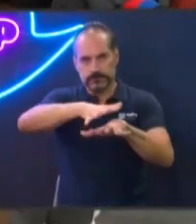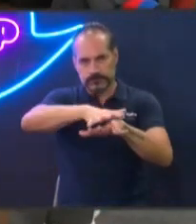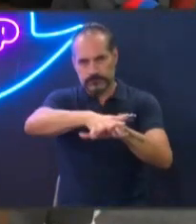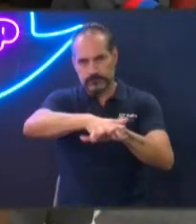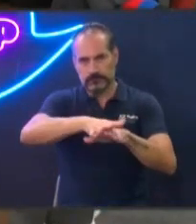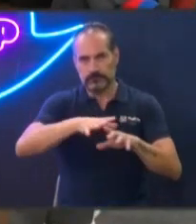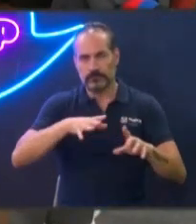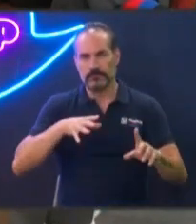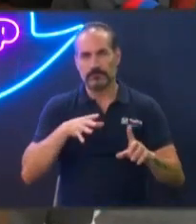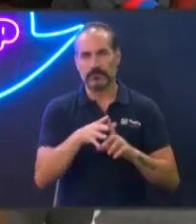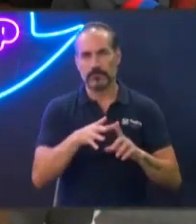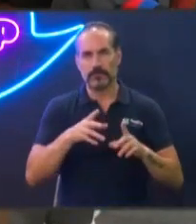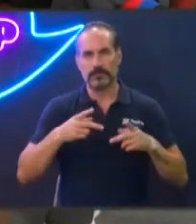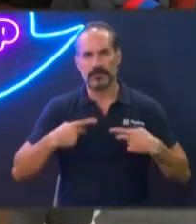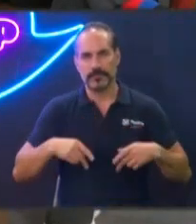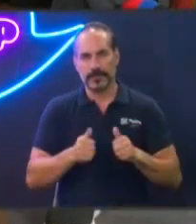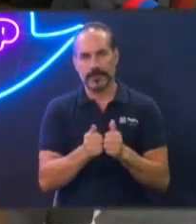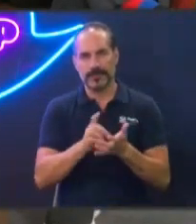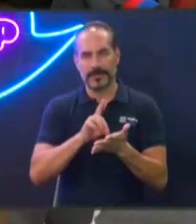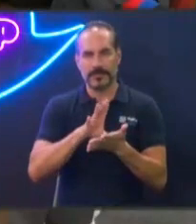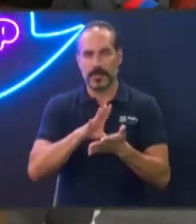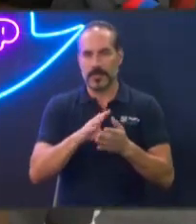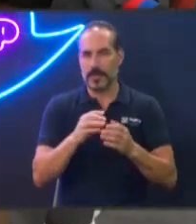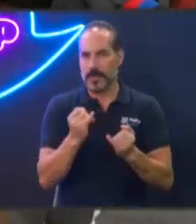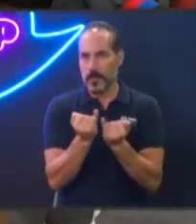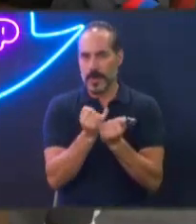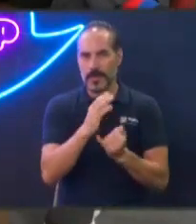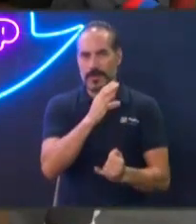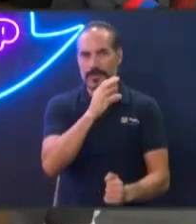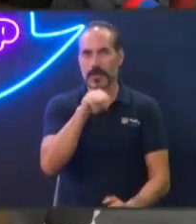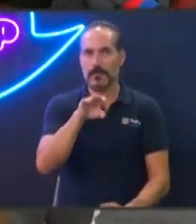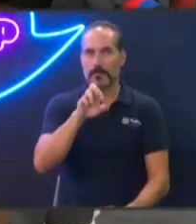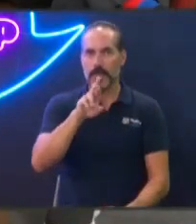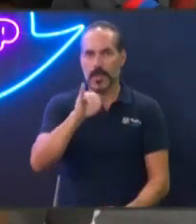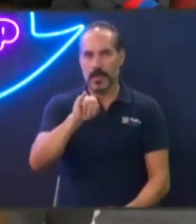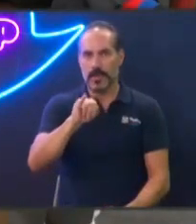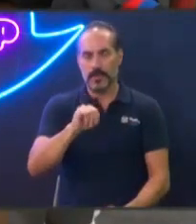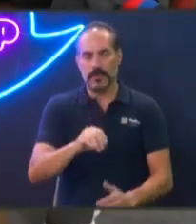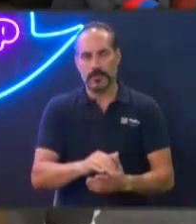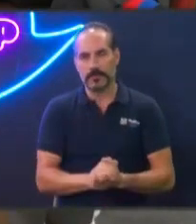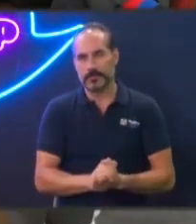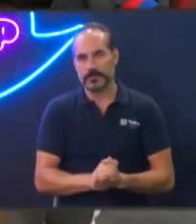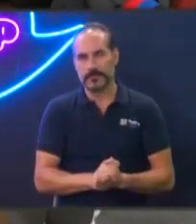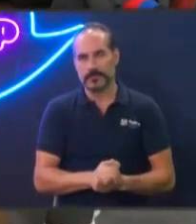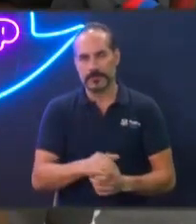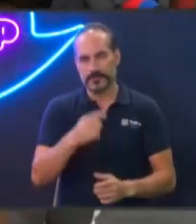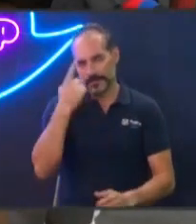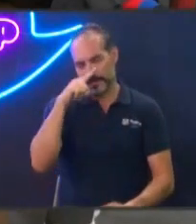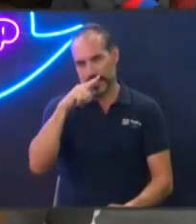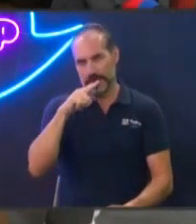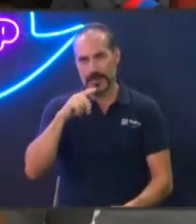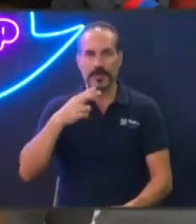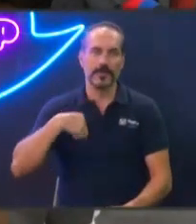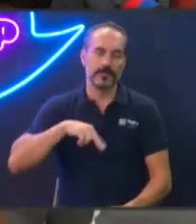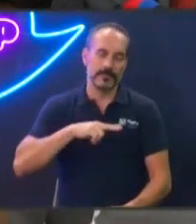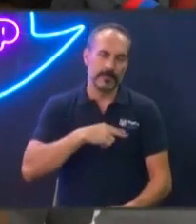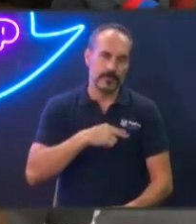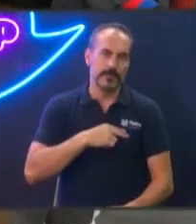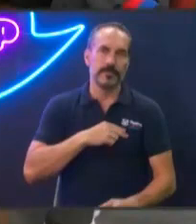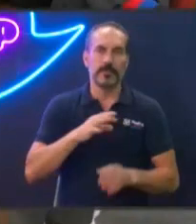lengua de señas mexicanas y también al semeri por permitirnos tener este